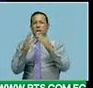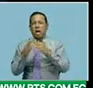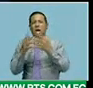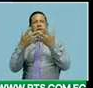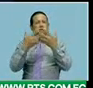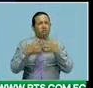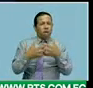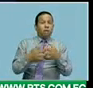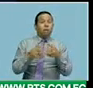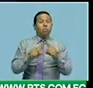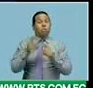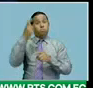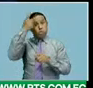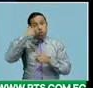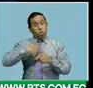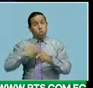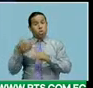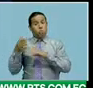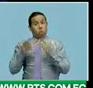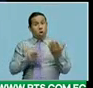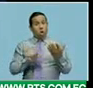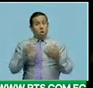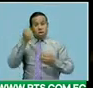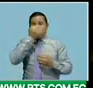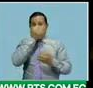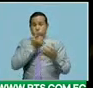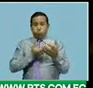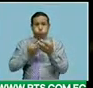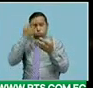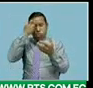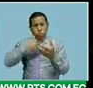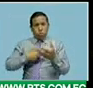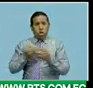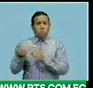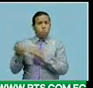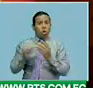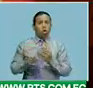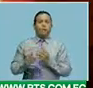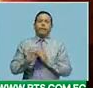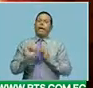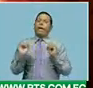ni particulares, no tenemos ni pérdidas humanas. Dependemos de